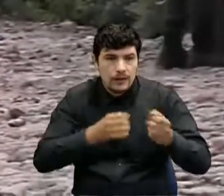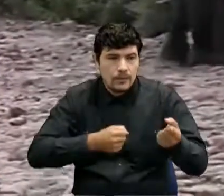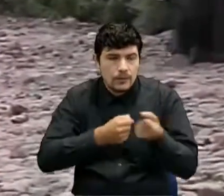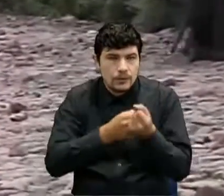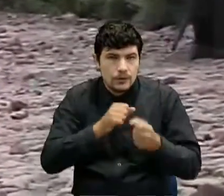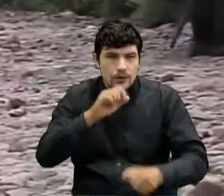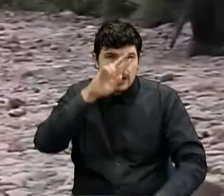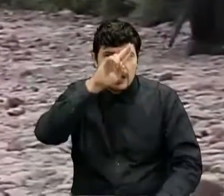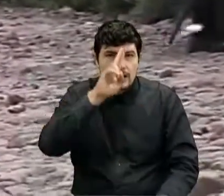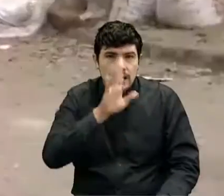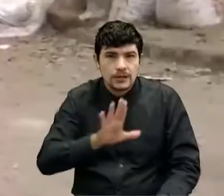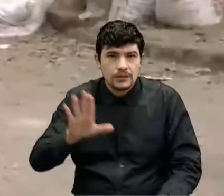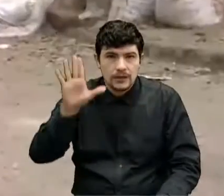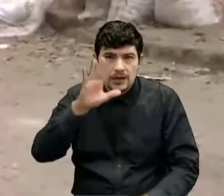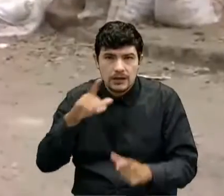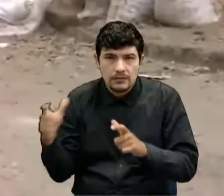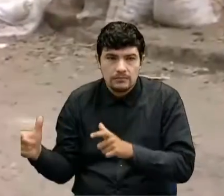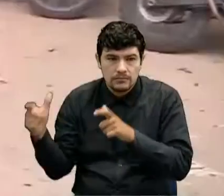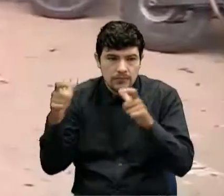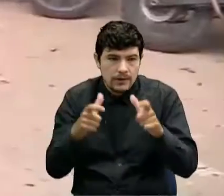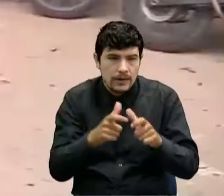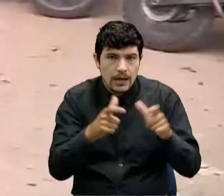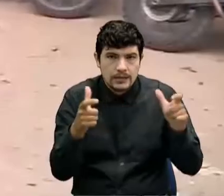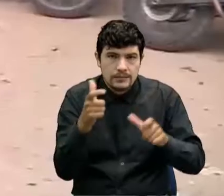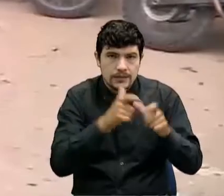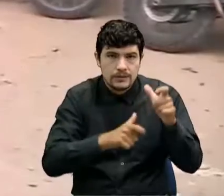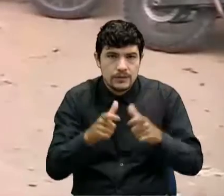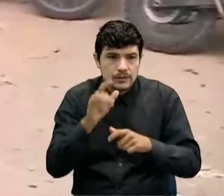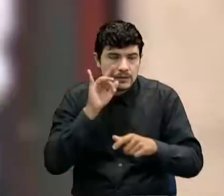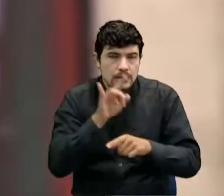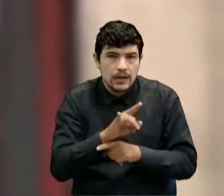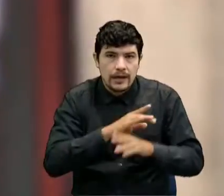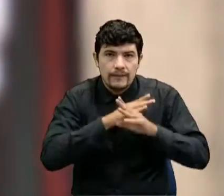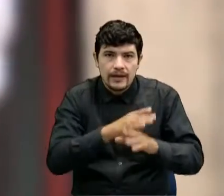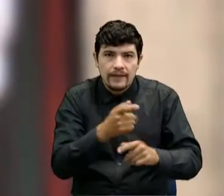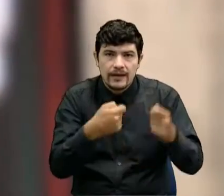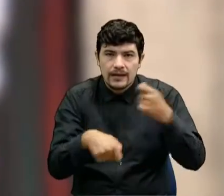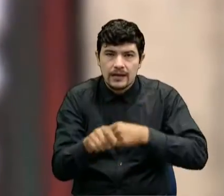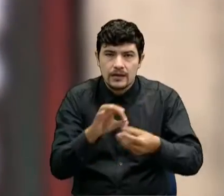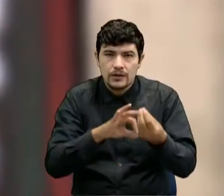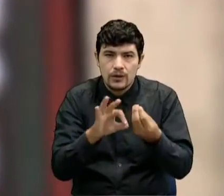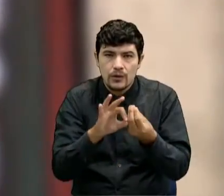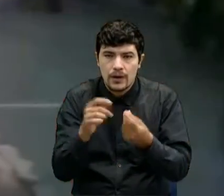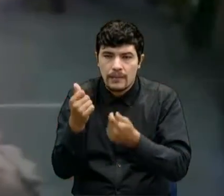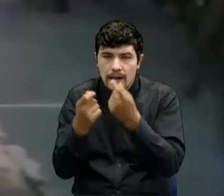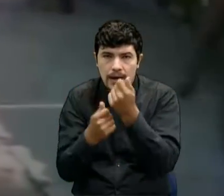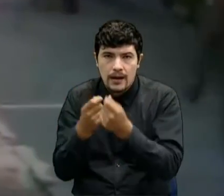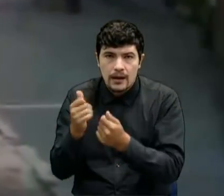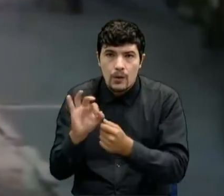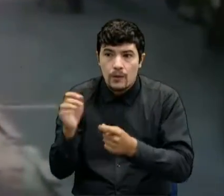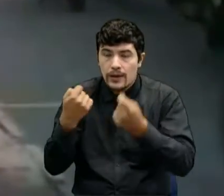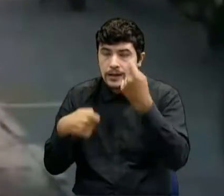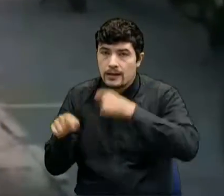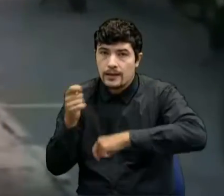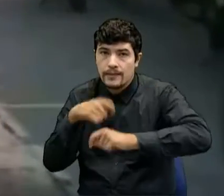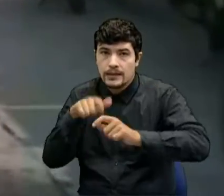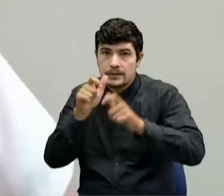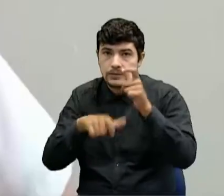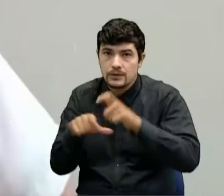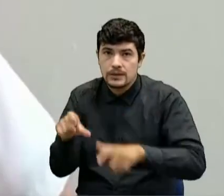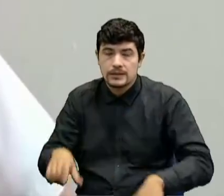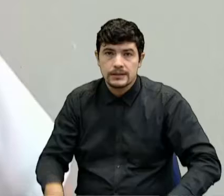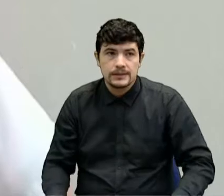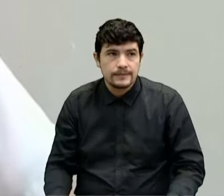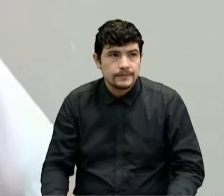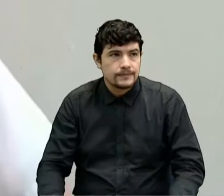objetivo de actuar frente a los múltiples delitos relacionados como el narcotráfico, el lavado de activos y la trata de personas.